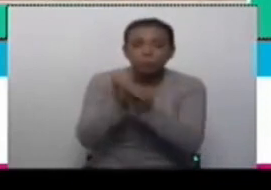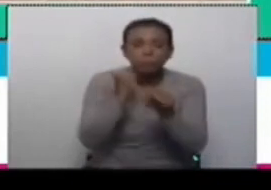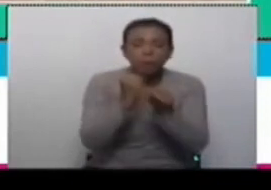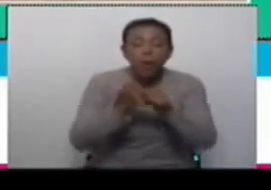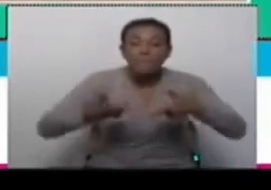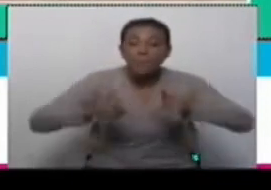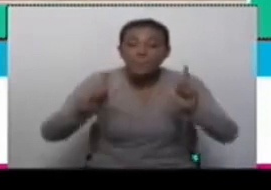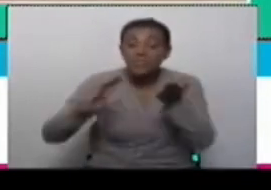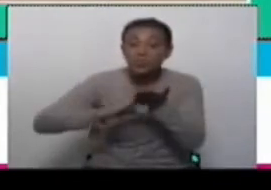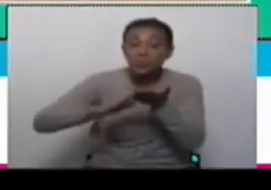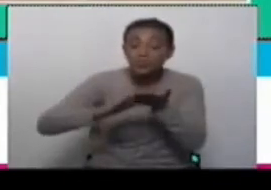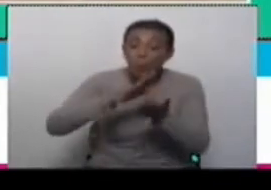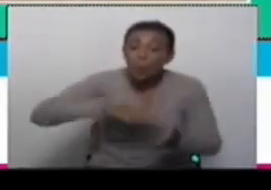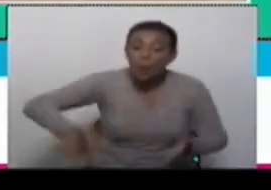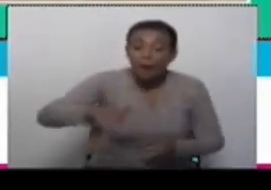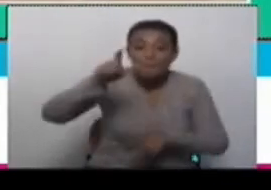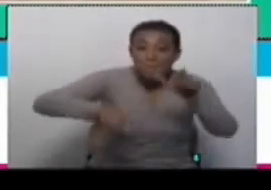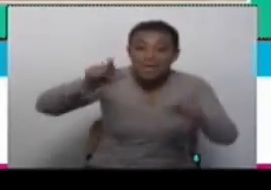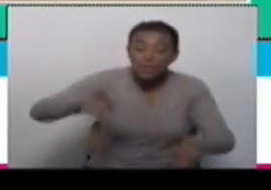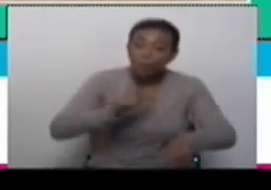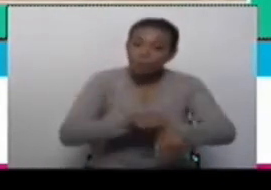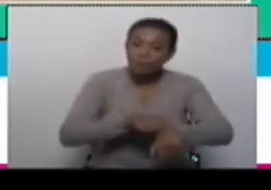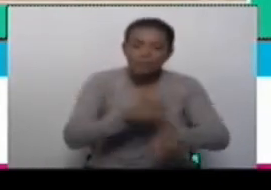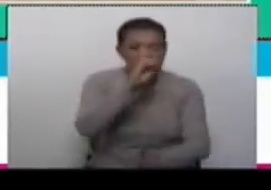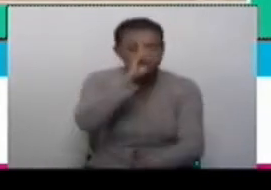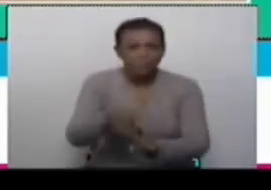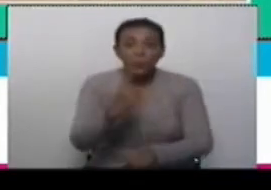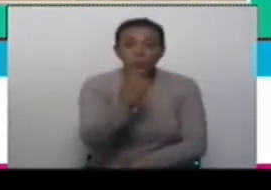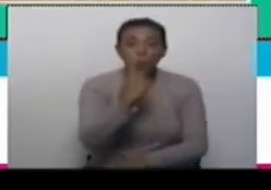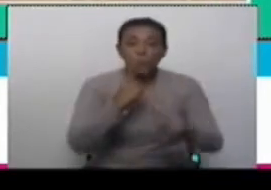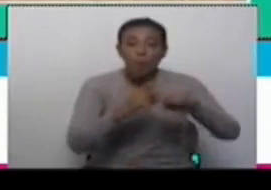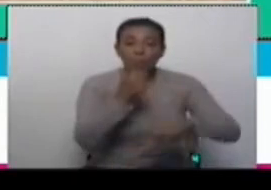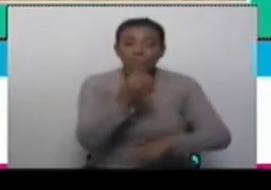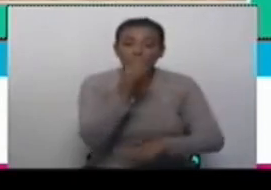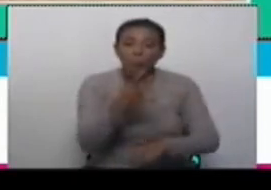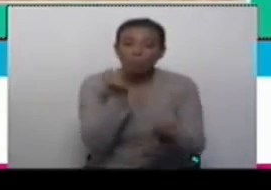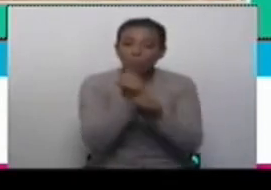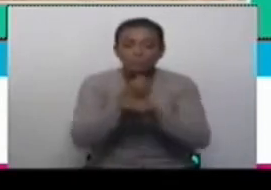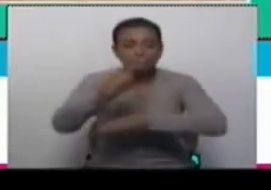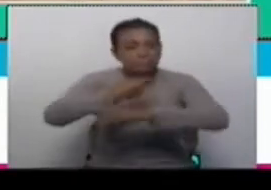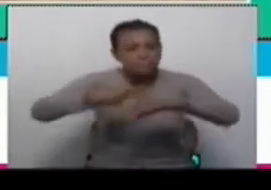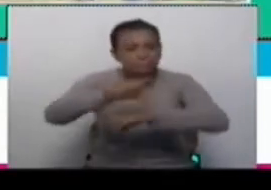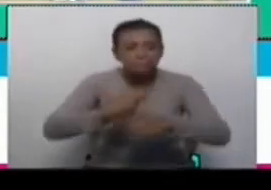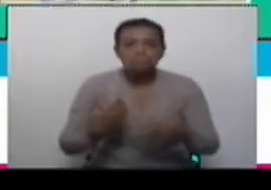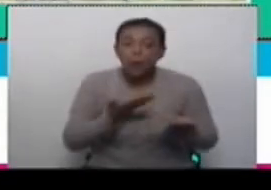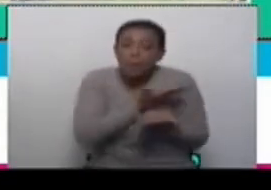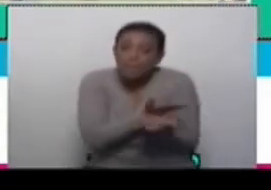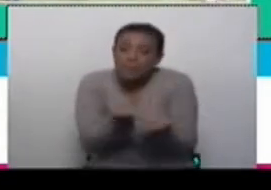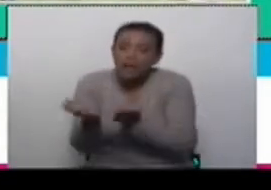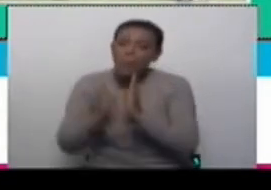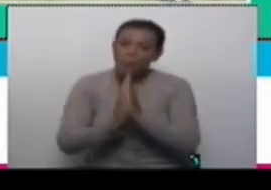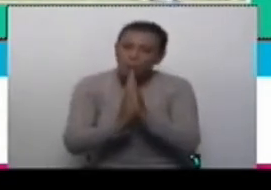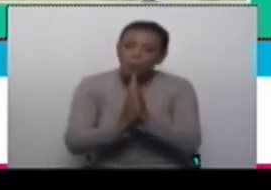nos permite darle solución al pueblo en tiempo real. El 1x10 del gobierno es una extraordinaria herramienta. Por eso nosotros invitamos a toda la